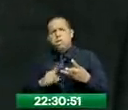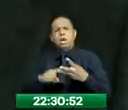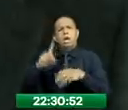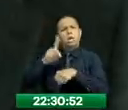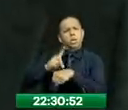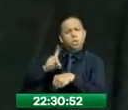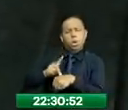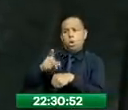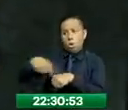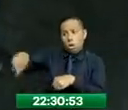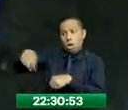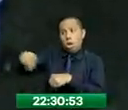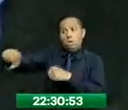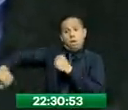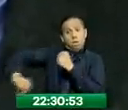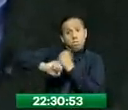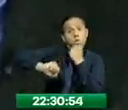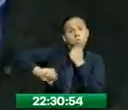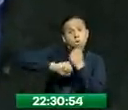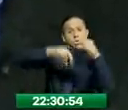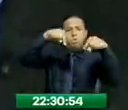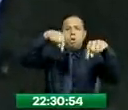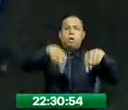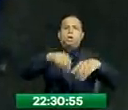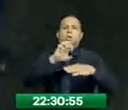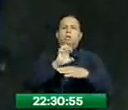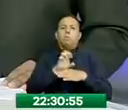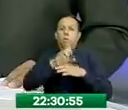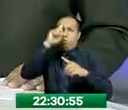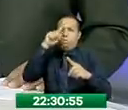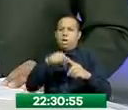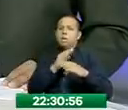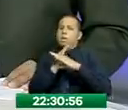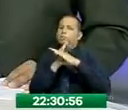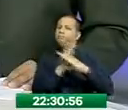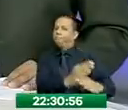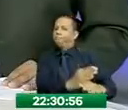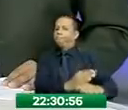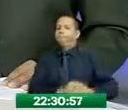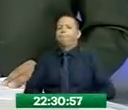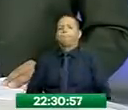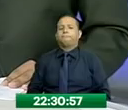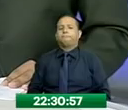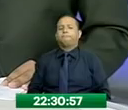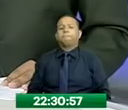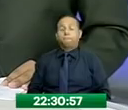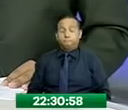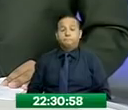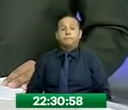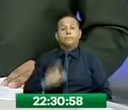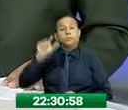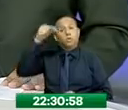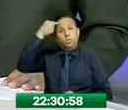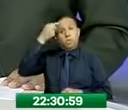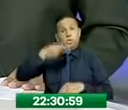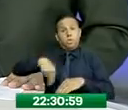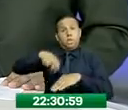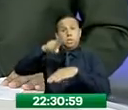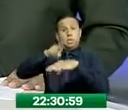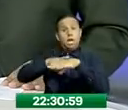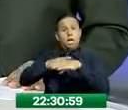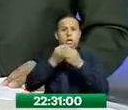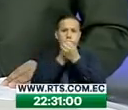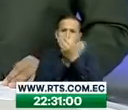para los esfuerzos del estado ecuatoriano de combatir la epidemia el gobierno nacional pone a disposición de la ciudadanía nuevas aplicaciones